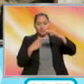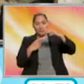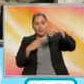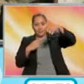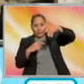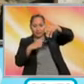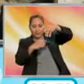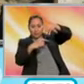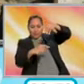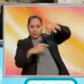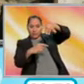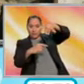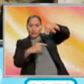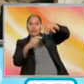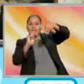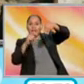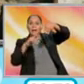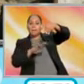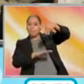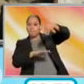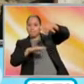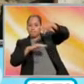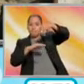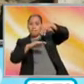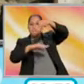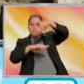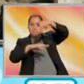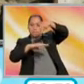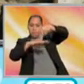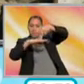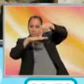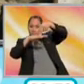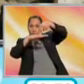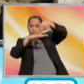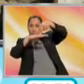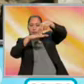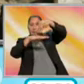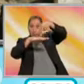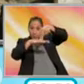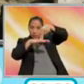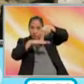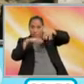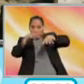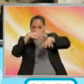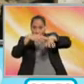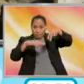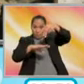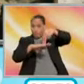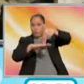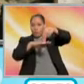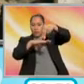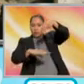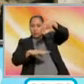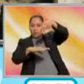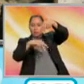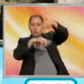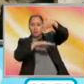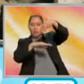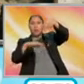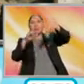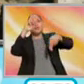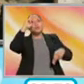la rúbrica como si fuera su piso, ella está un poco elevada hacia donde está escribiendo y tiene una inclinación más o menos de la firma un